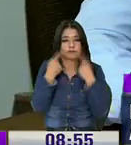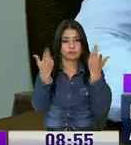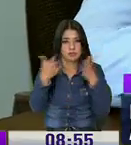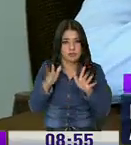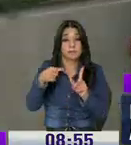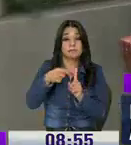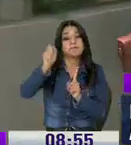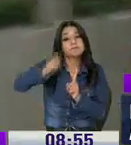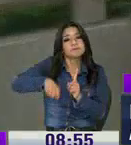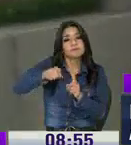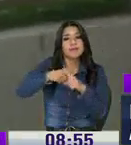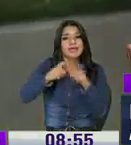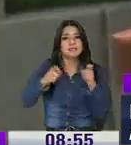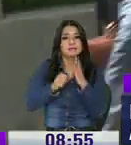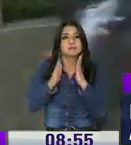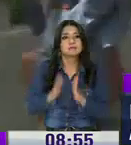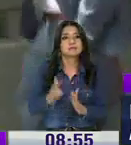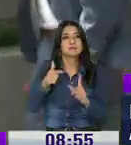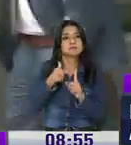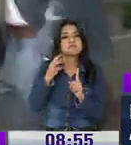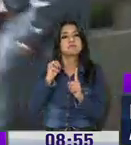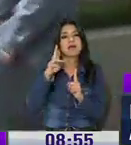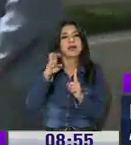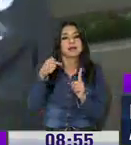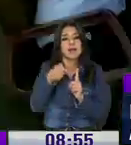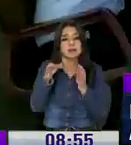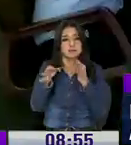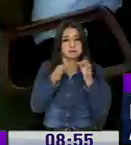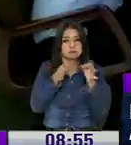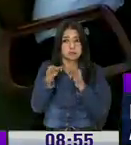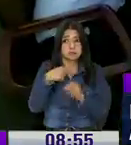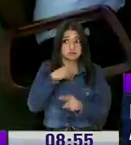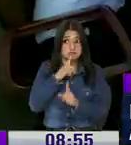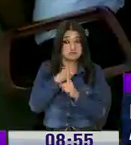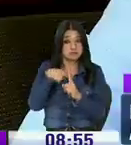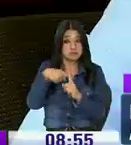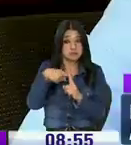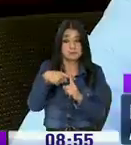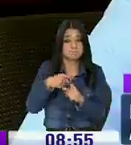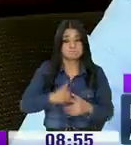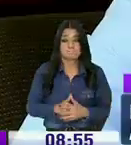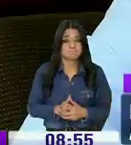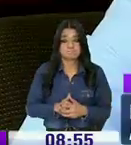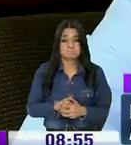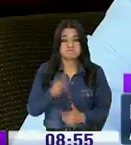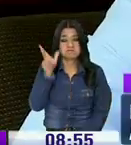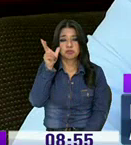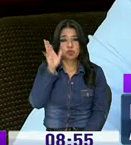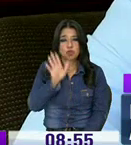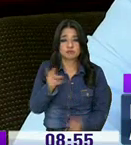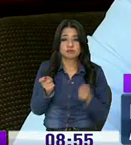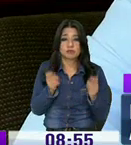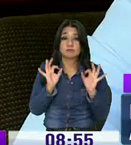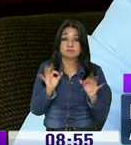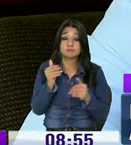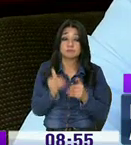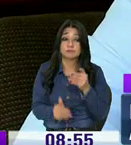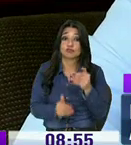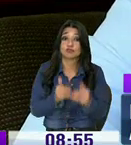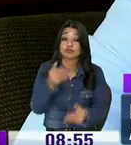abogado de la ex ministra María de los Ángeles Duarte. Él no se muestra optimista. No creo que haya existido un control